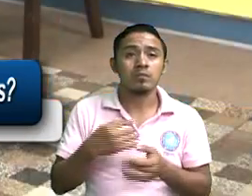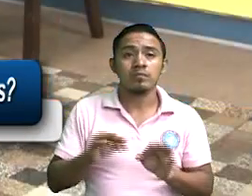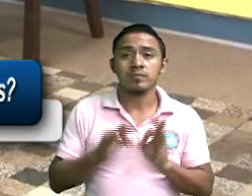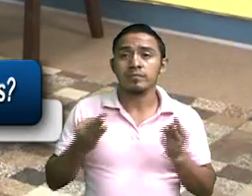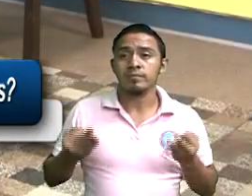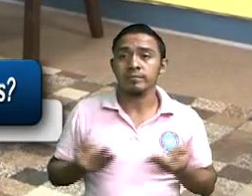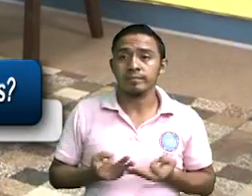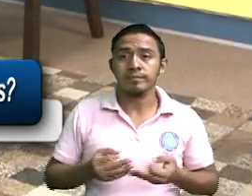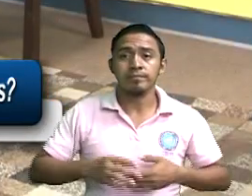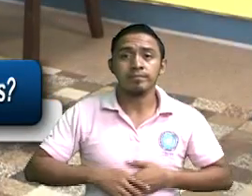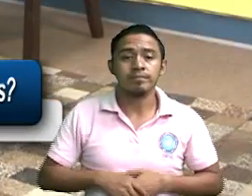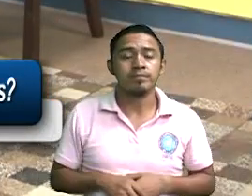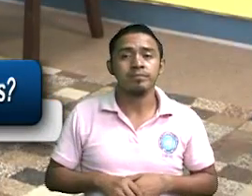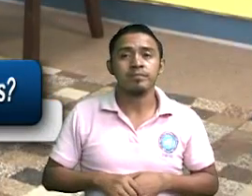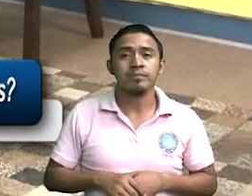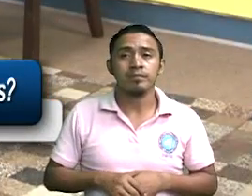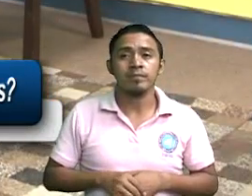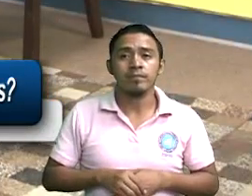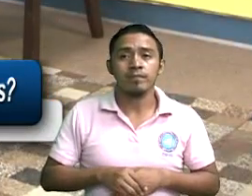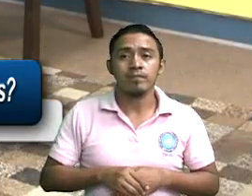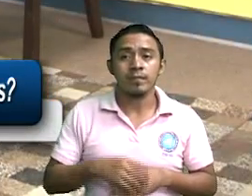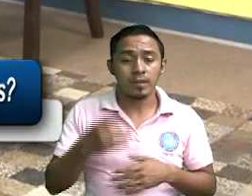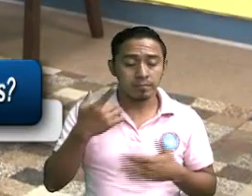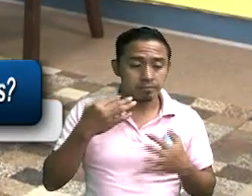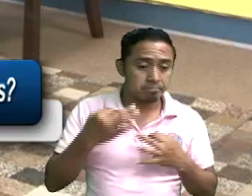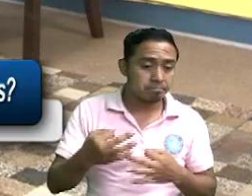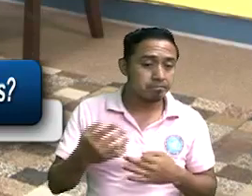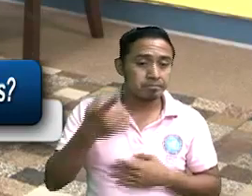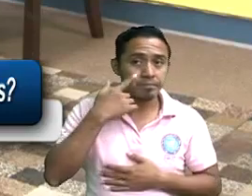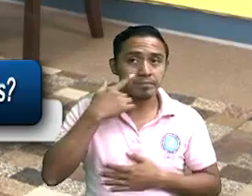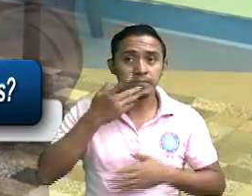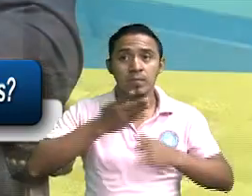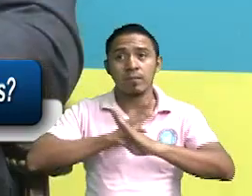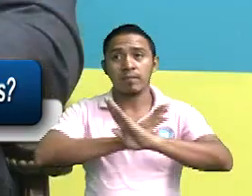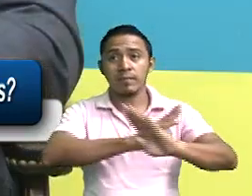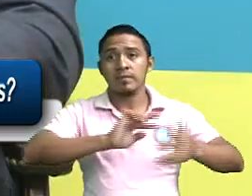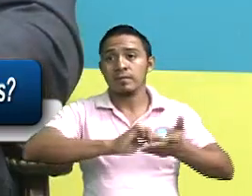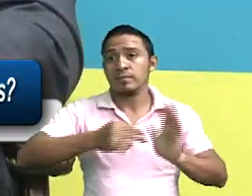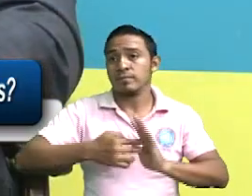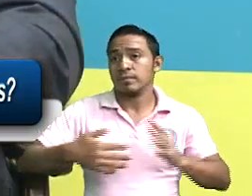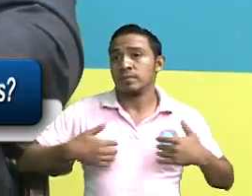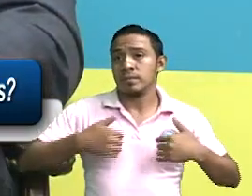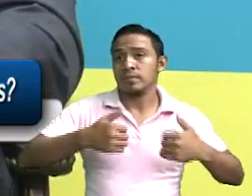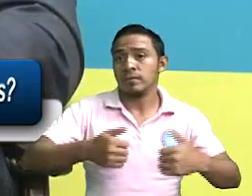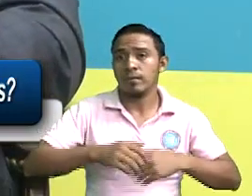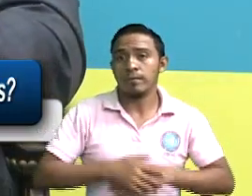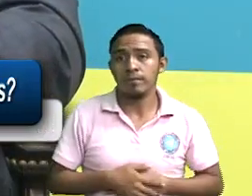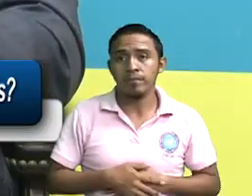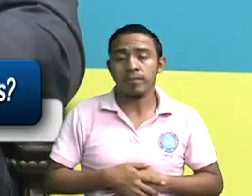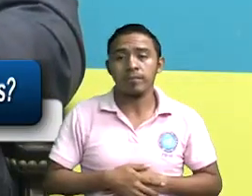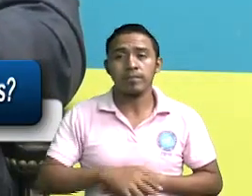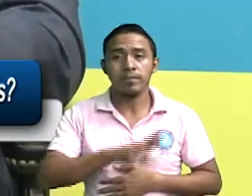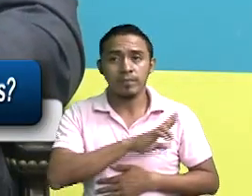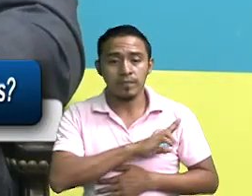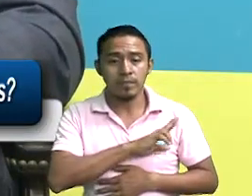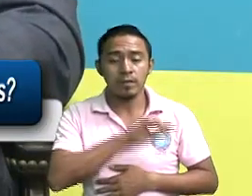familiares? Bueno, lo primero, y haciendo alusión que prevenir es salud, cuando